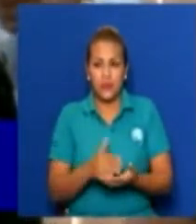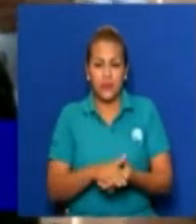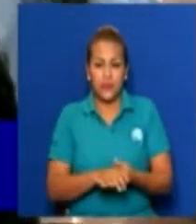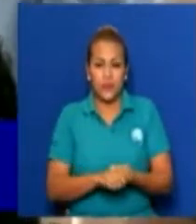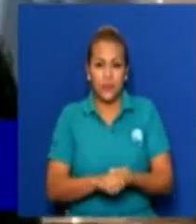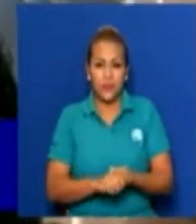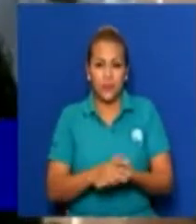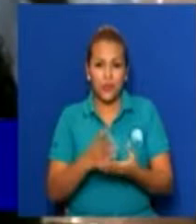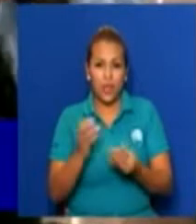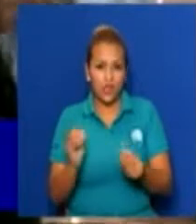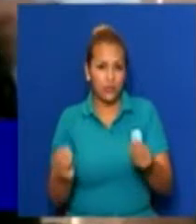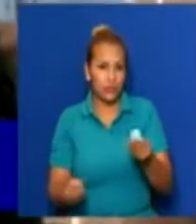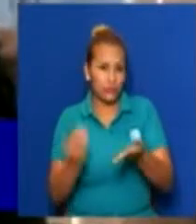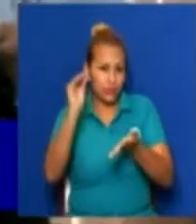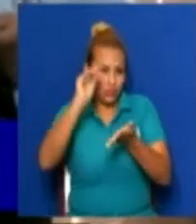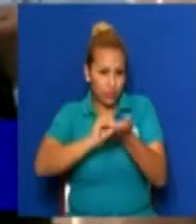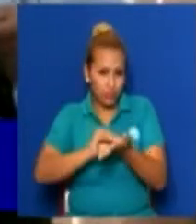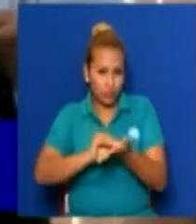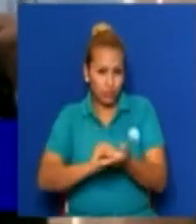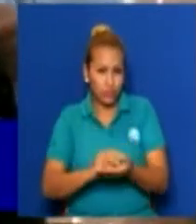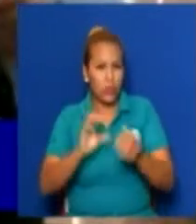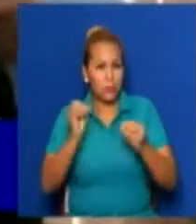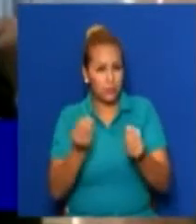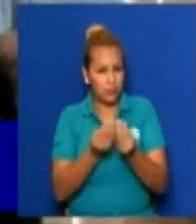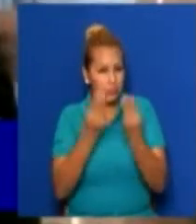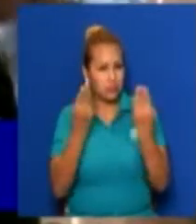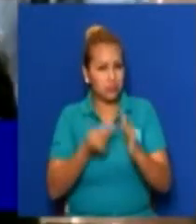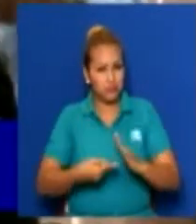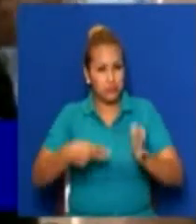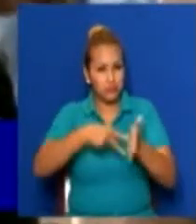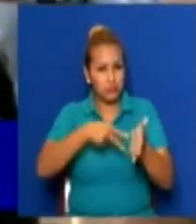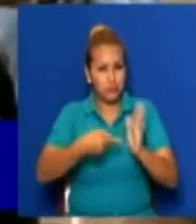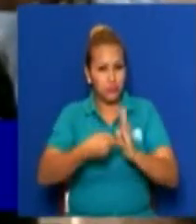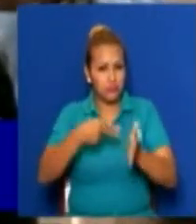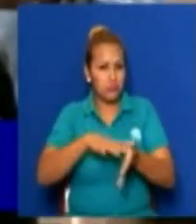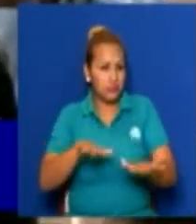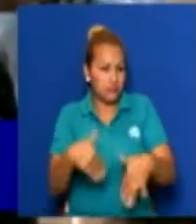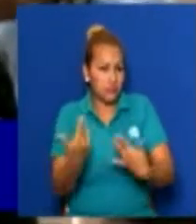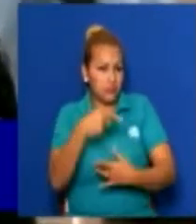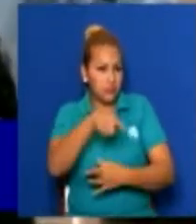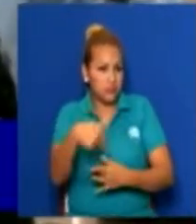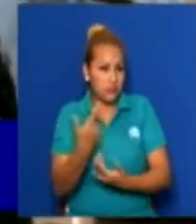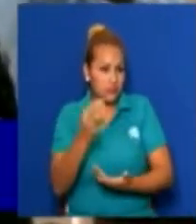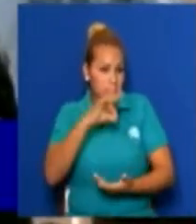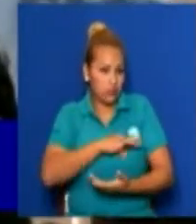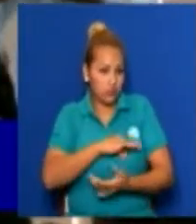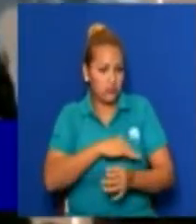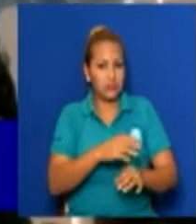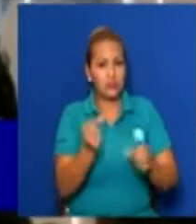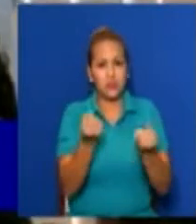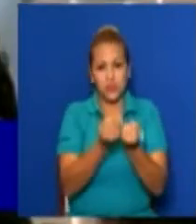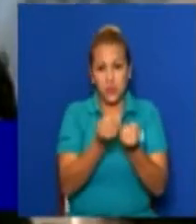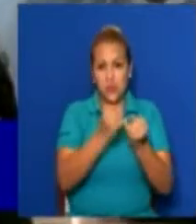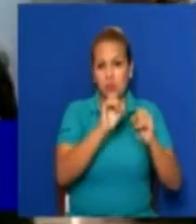un aporte significativo de cara a evitar el deterioro del salario, tanto de los hombres y por,